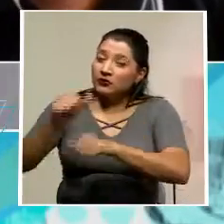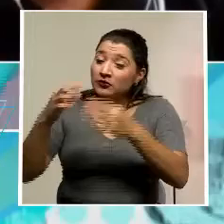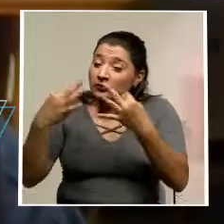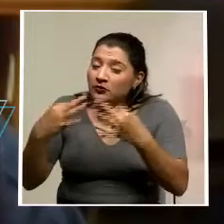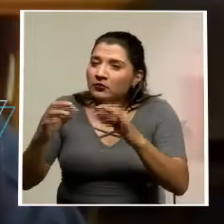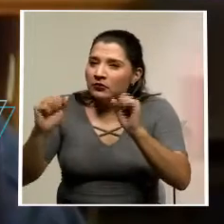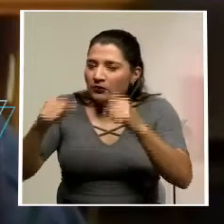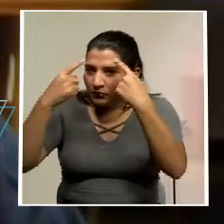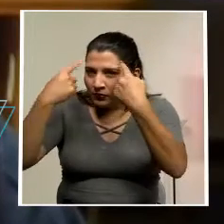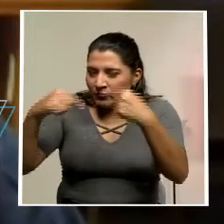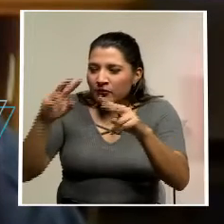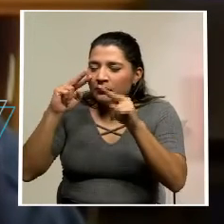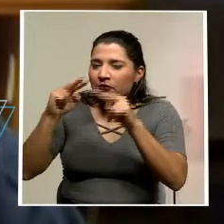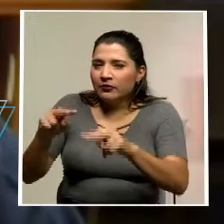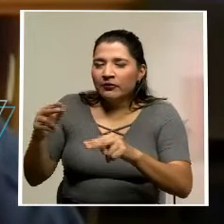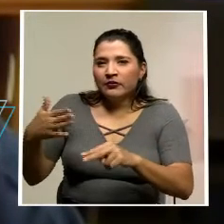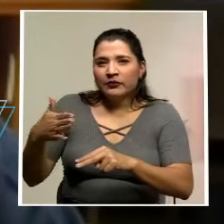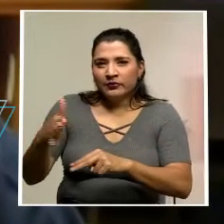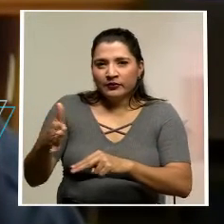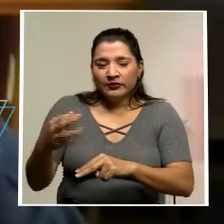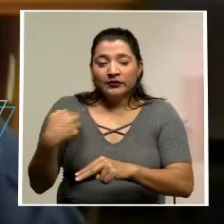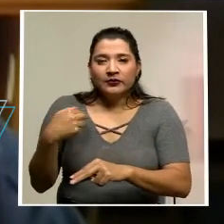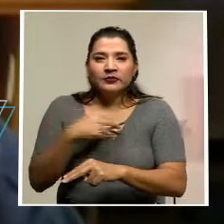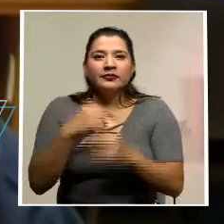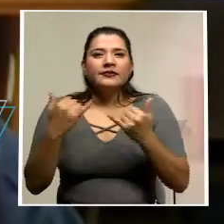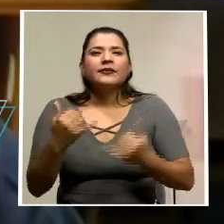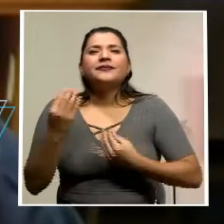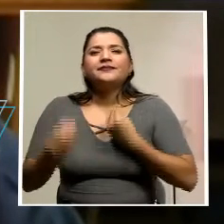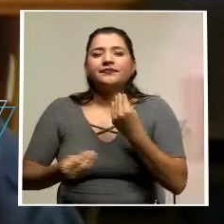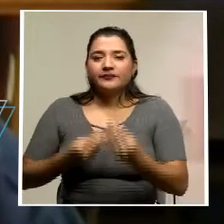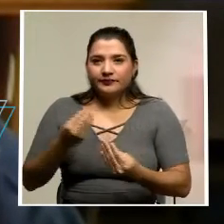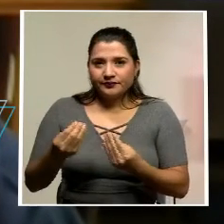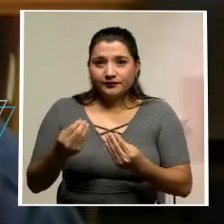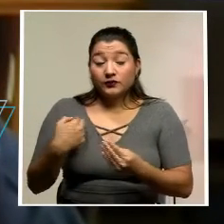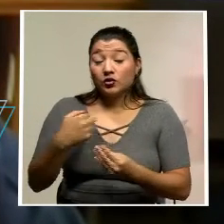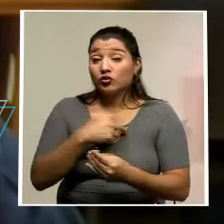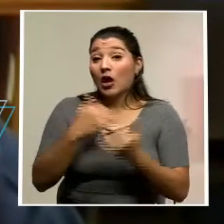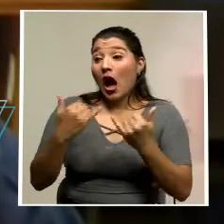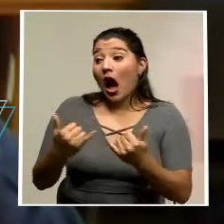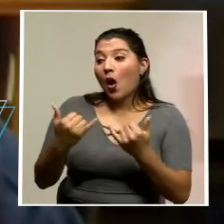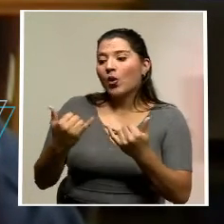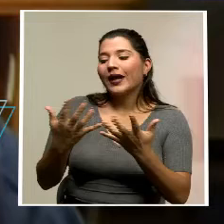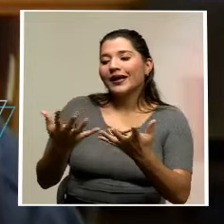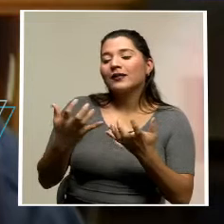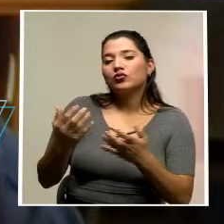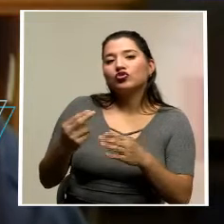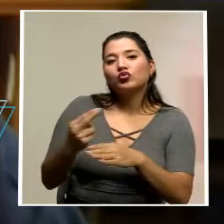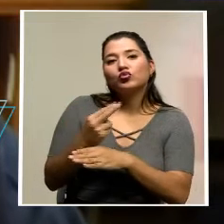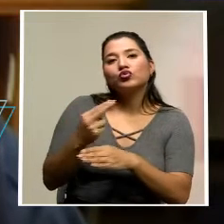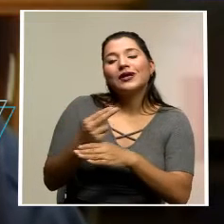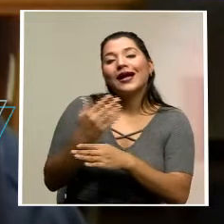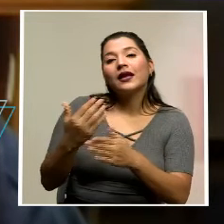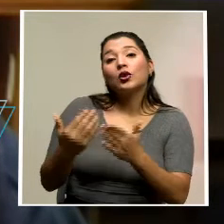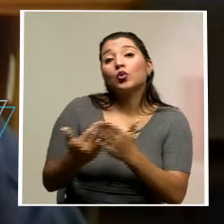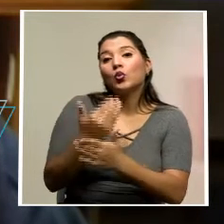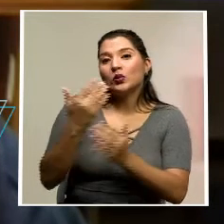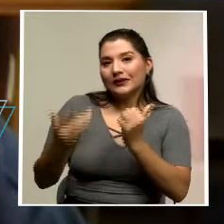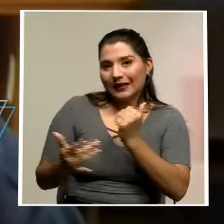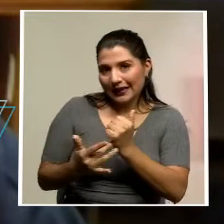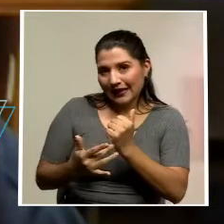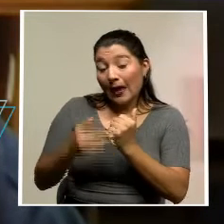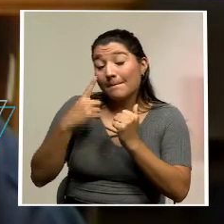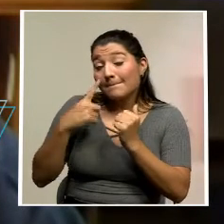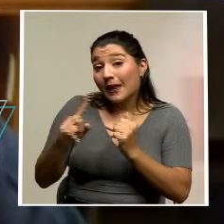pez, nosotros ahora lo que estamos haciendo es recurrir a técnicas novedosas que nos pueden permitir